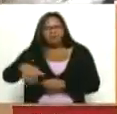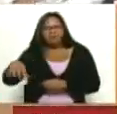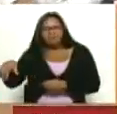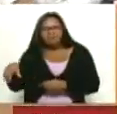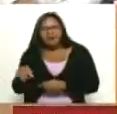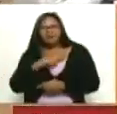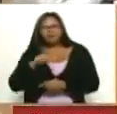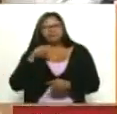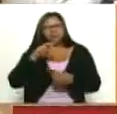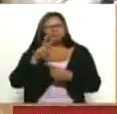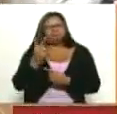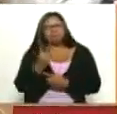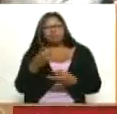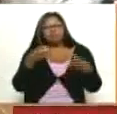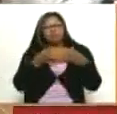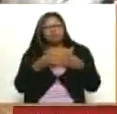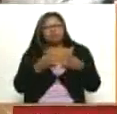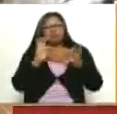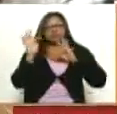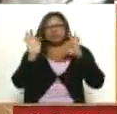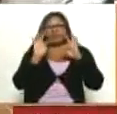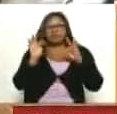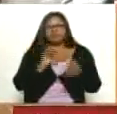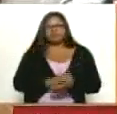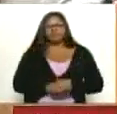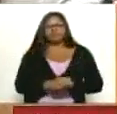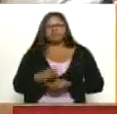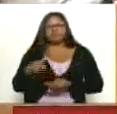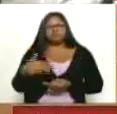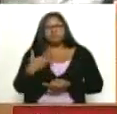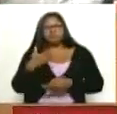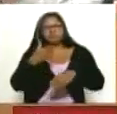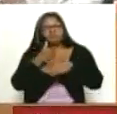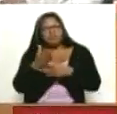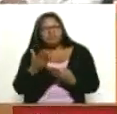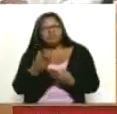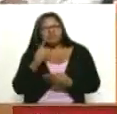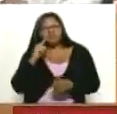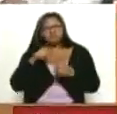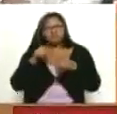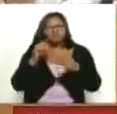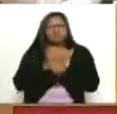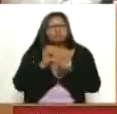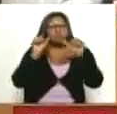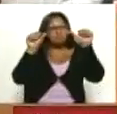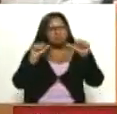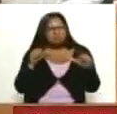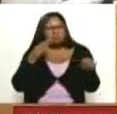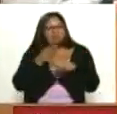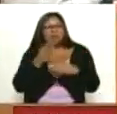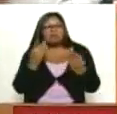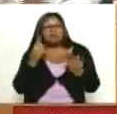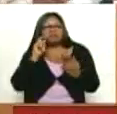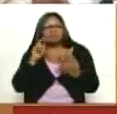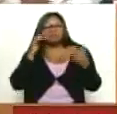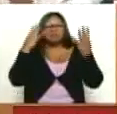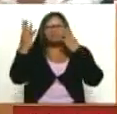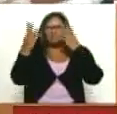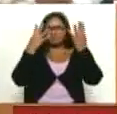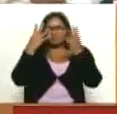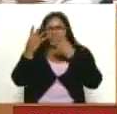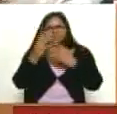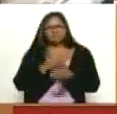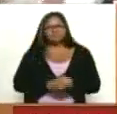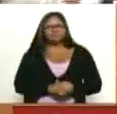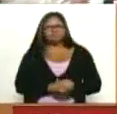incluso en dos locaciones, es posible que los usuarios y usuarias consigan programación en el marco del festival.